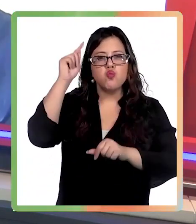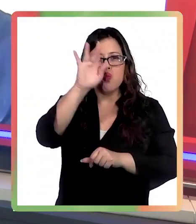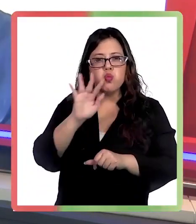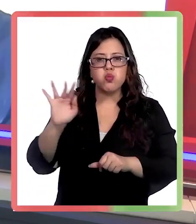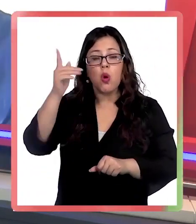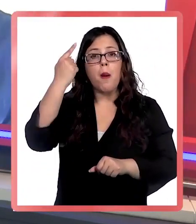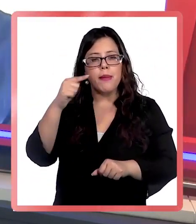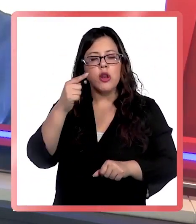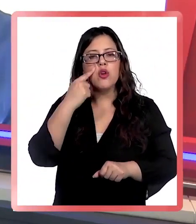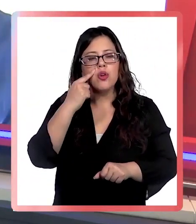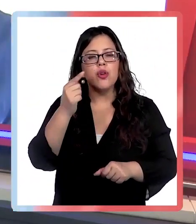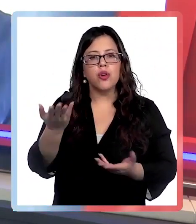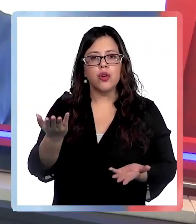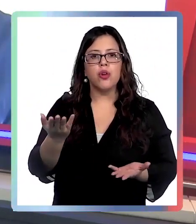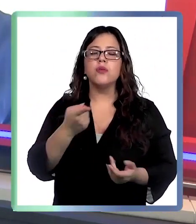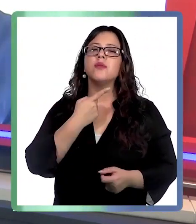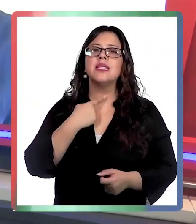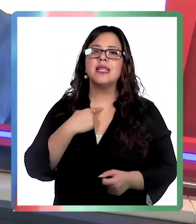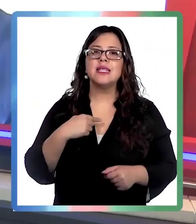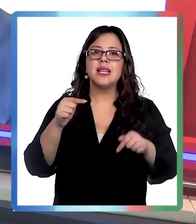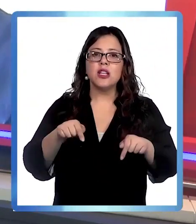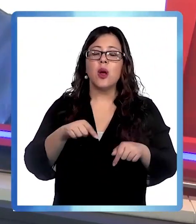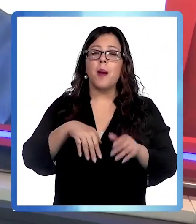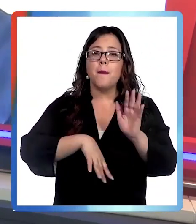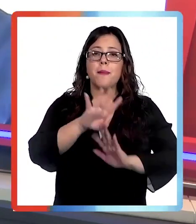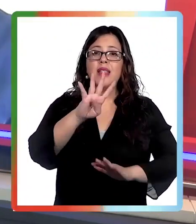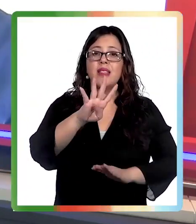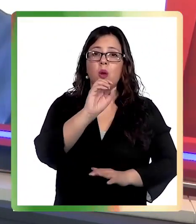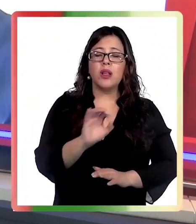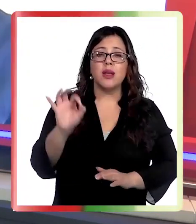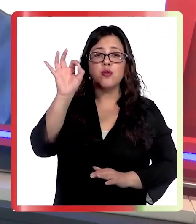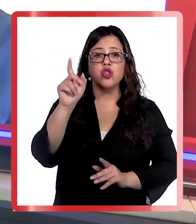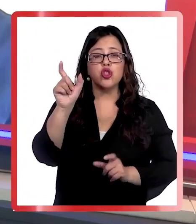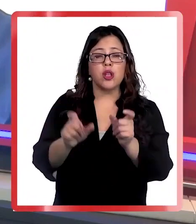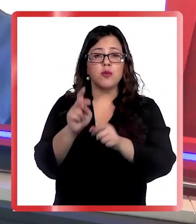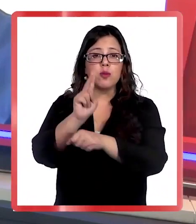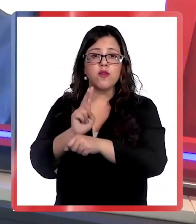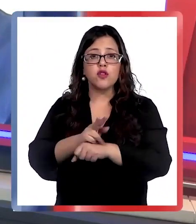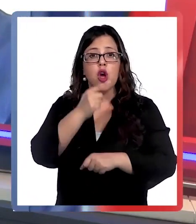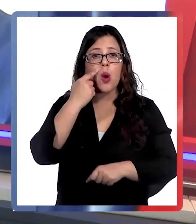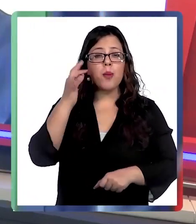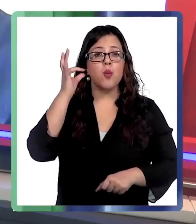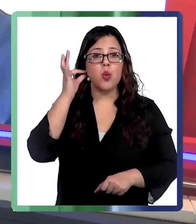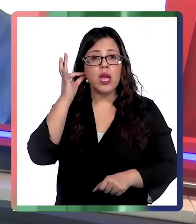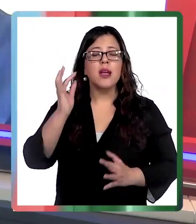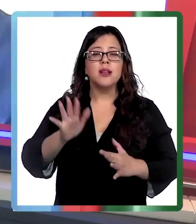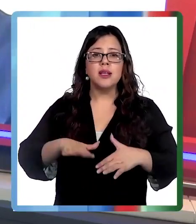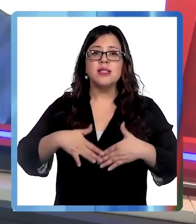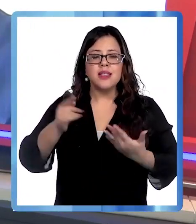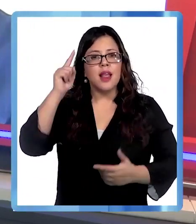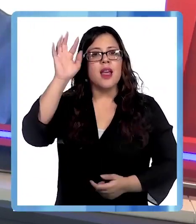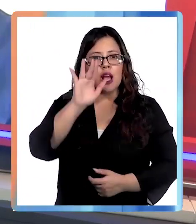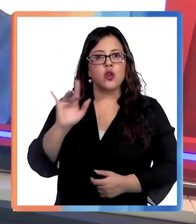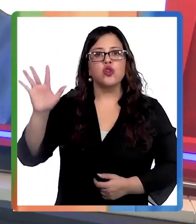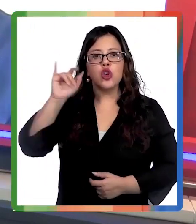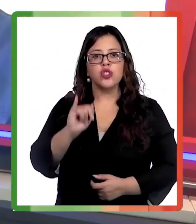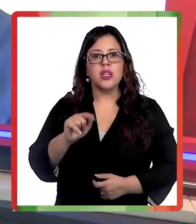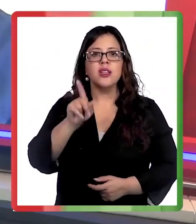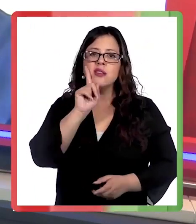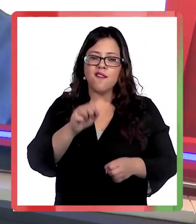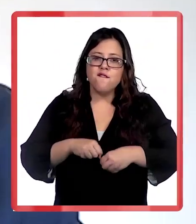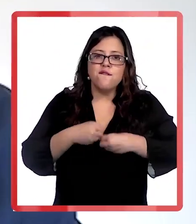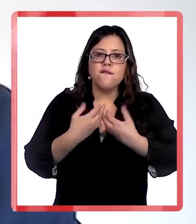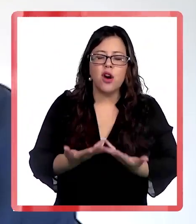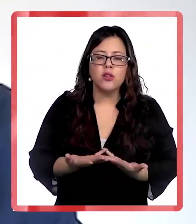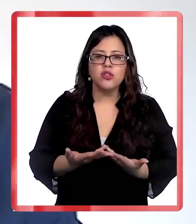del 40% de los profesores y profesoras se siente ilusionado, es decir, tiene vocación, ama la profesión por sobre todo y la